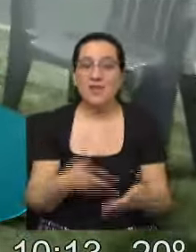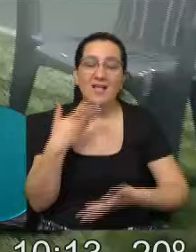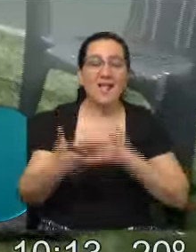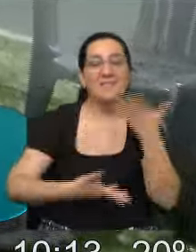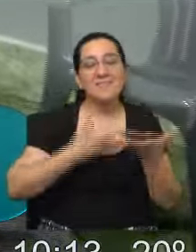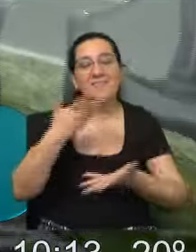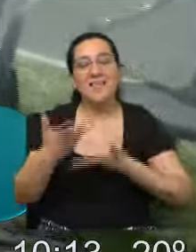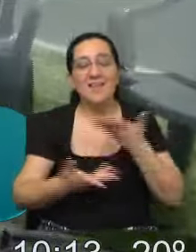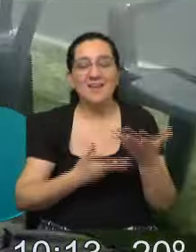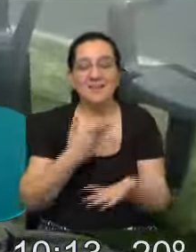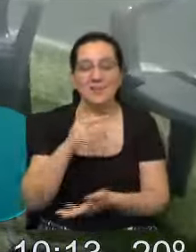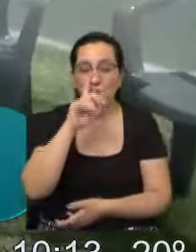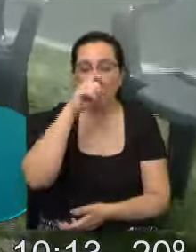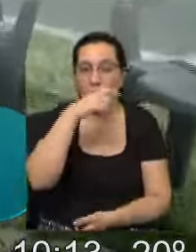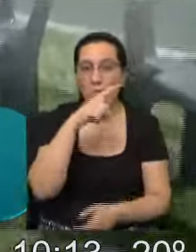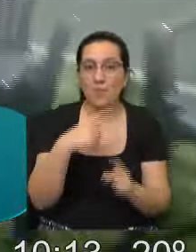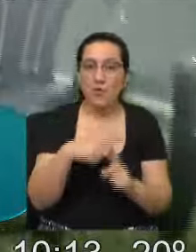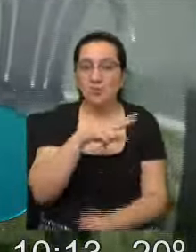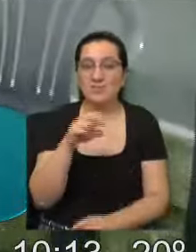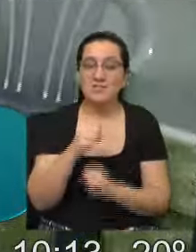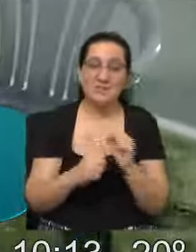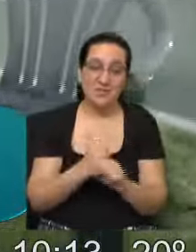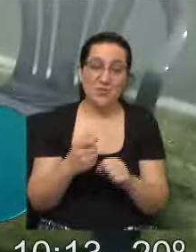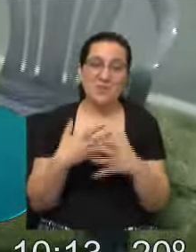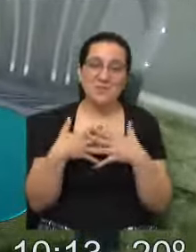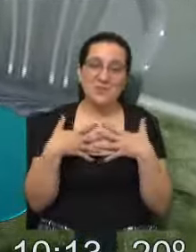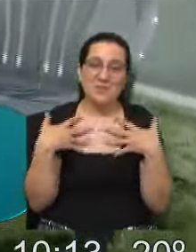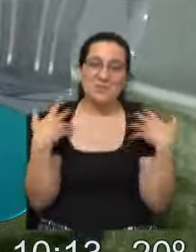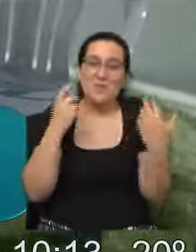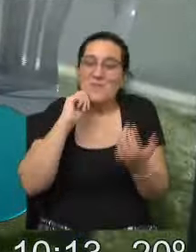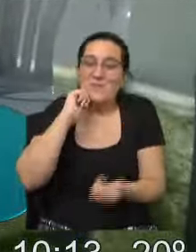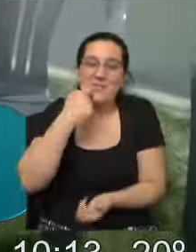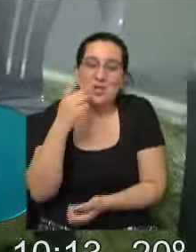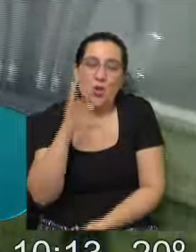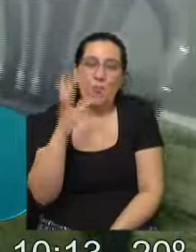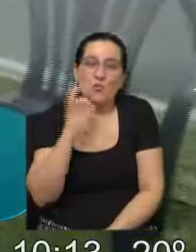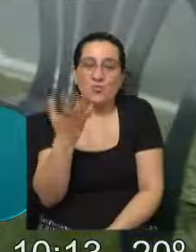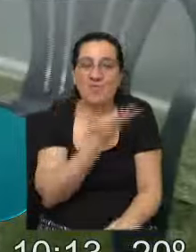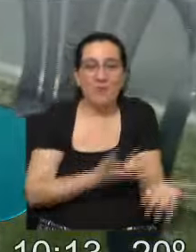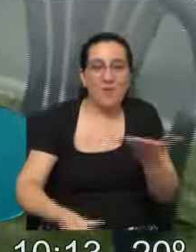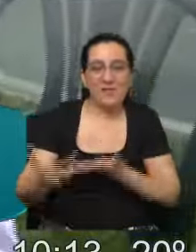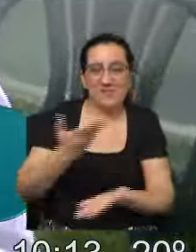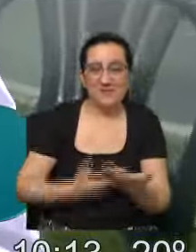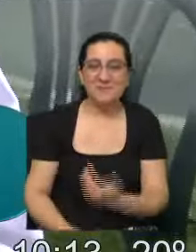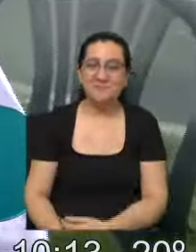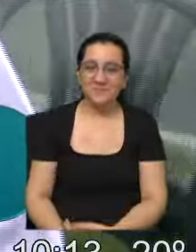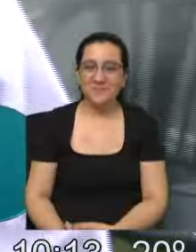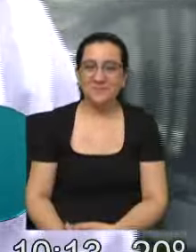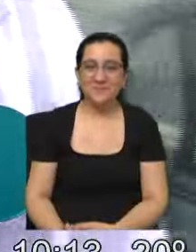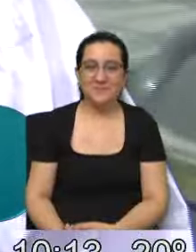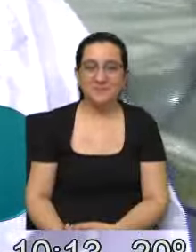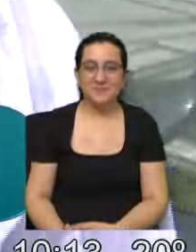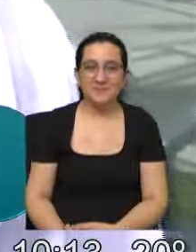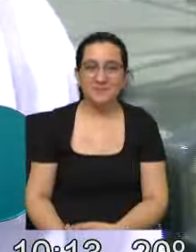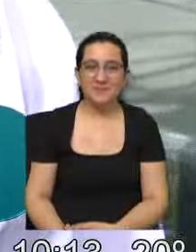una canción hecha Monte los 300 años c mucha emoción mucha emoción y precioso la posibilidad de compartir precioso Cómo